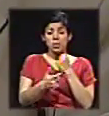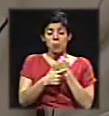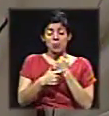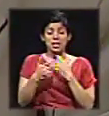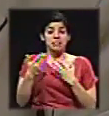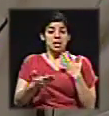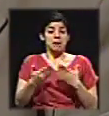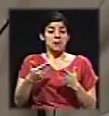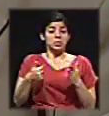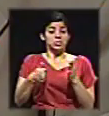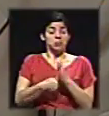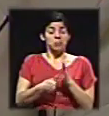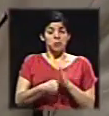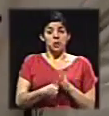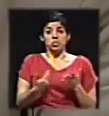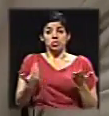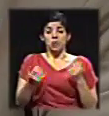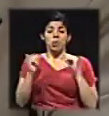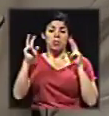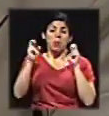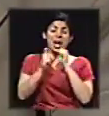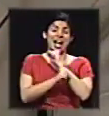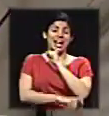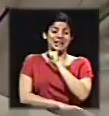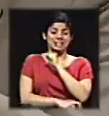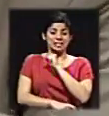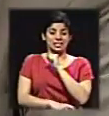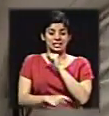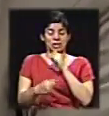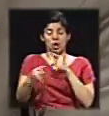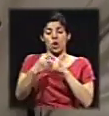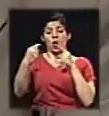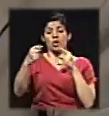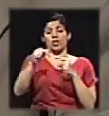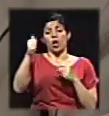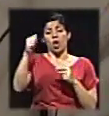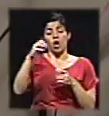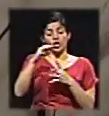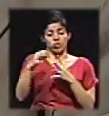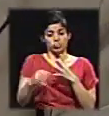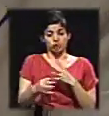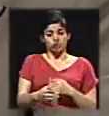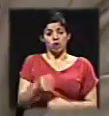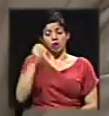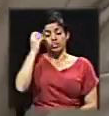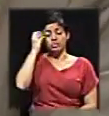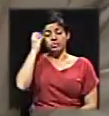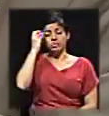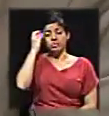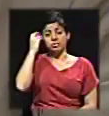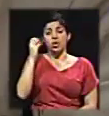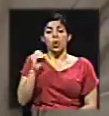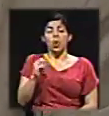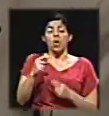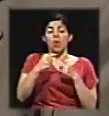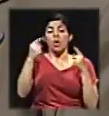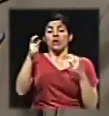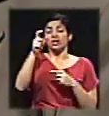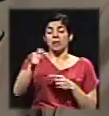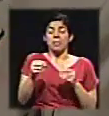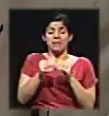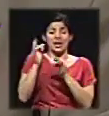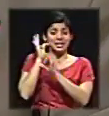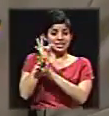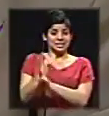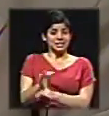ser un voto, digamos, castigo contra determinada opción o contra quien parece más tradicional.